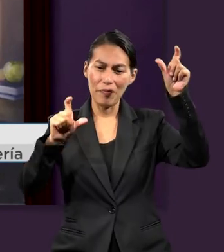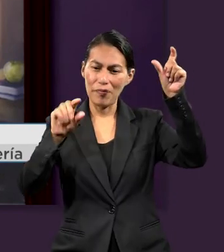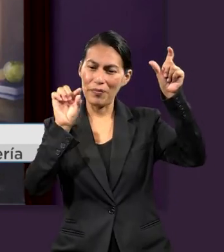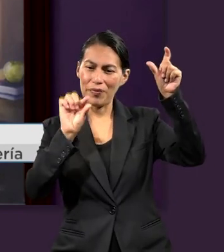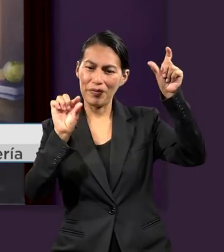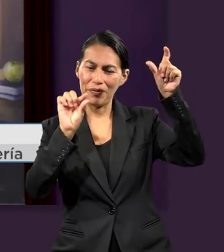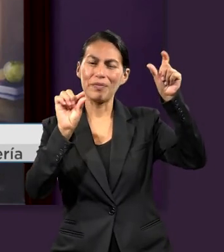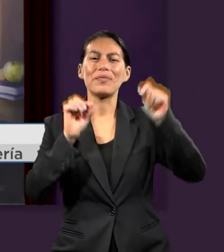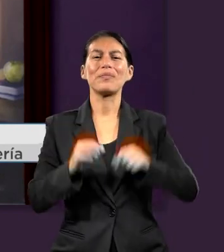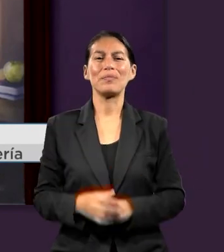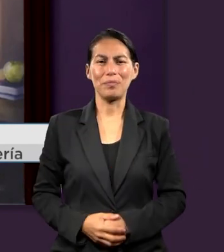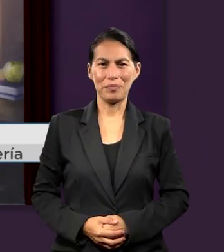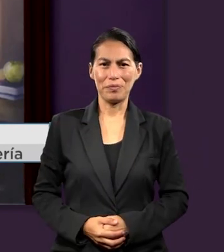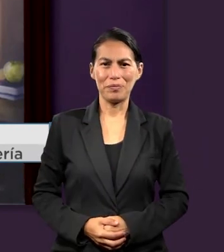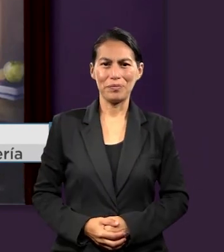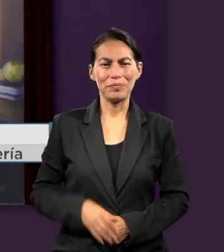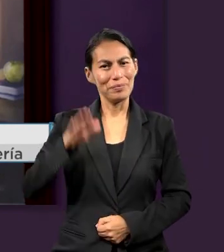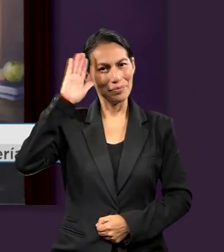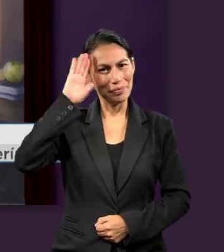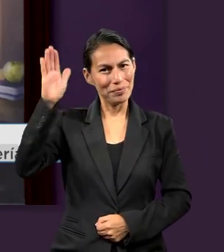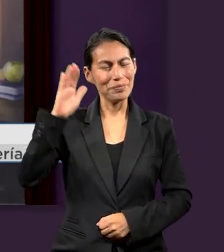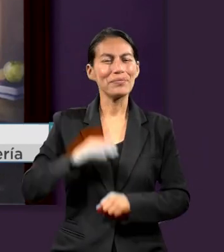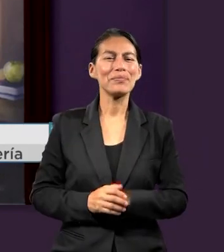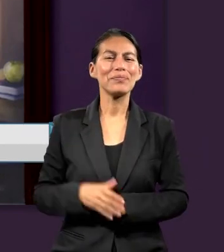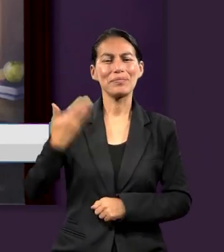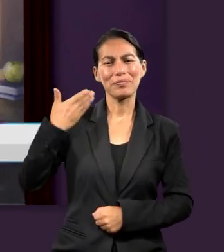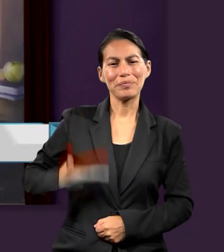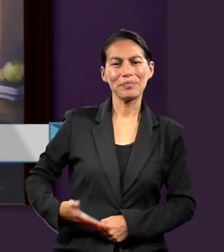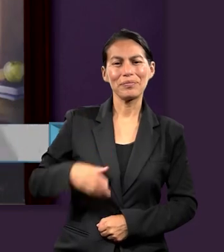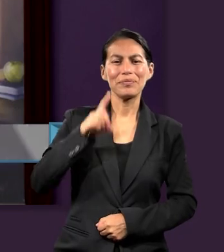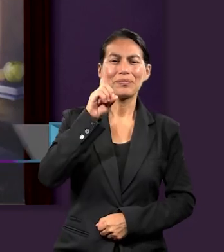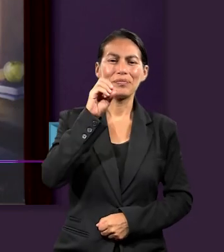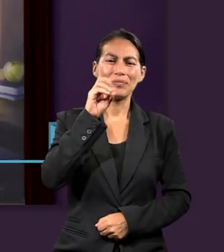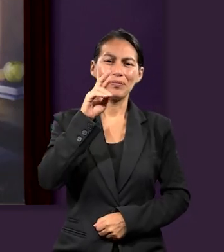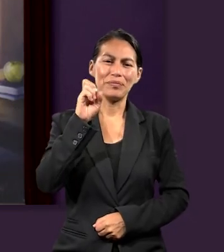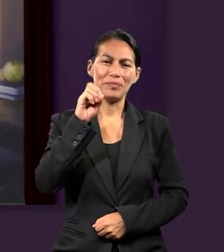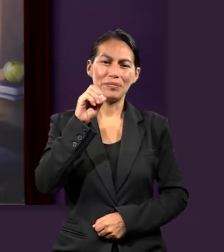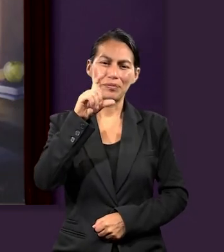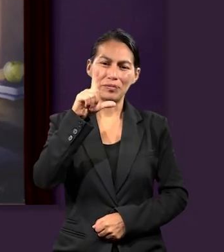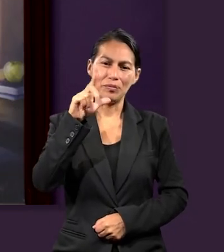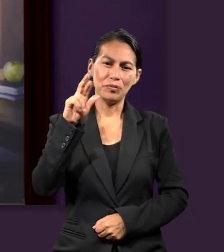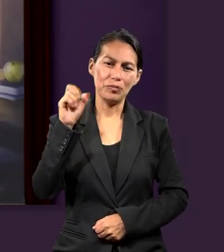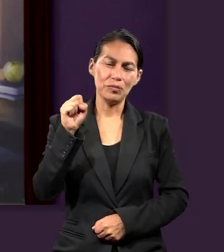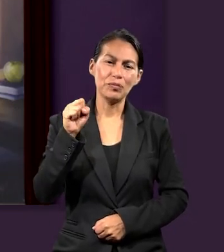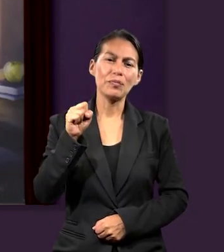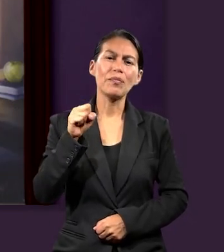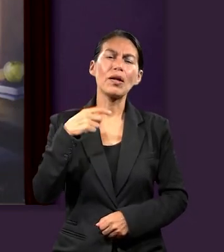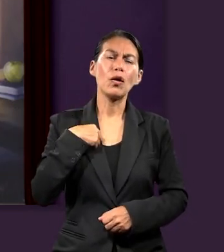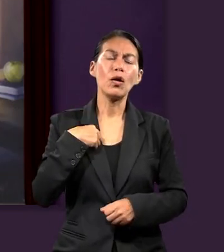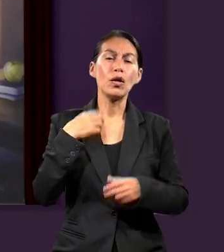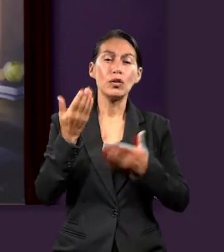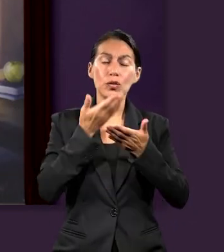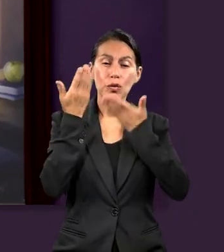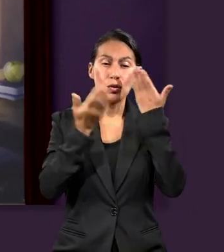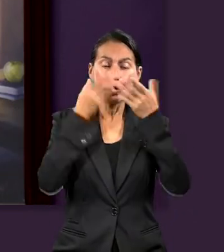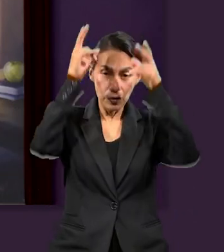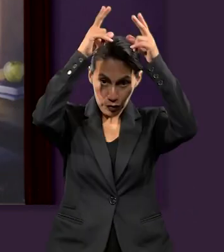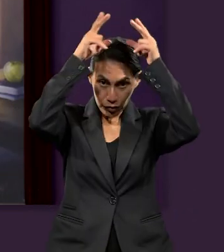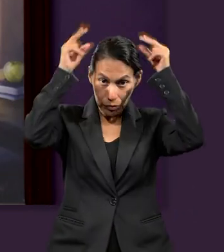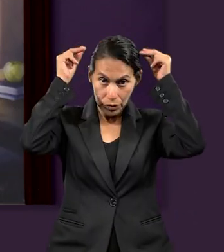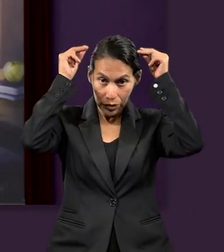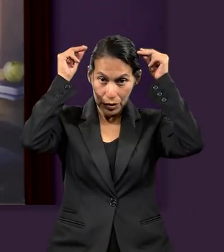estudiante de la licenciatura en enfermería en la facultad de ciencias de la salud y al igual que nuestro amigo Jonathan soy de